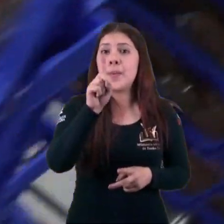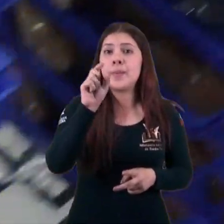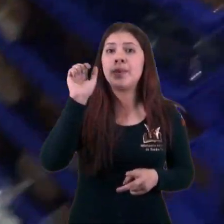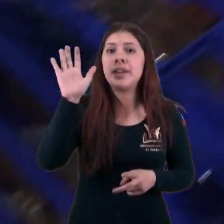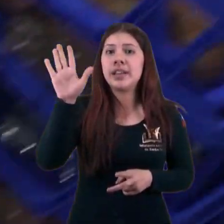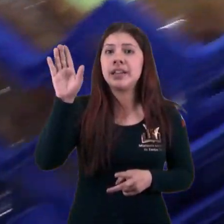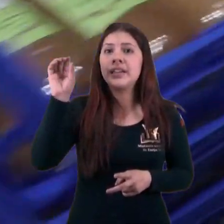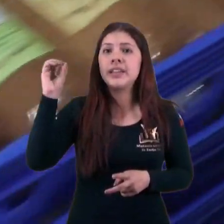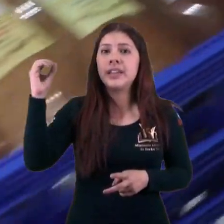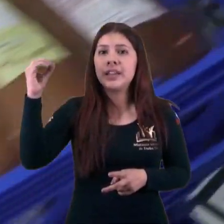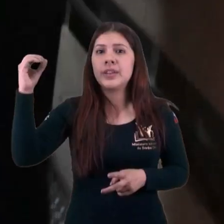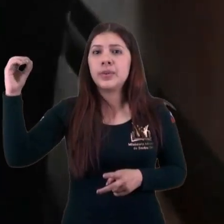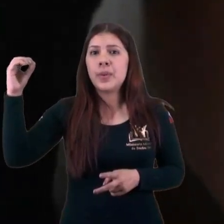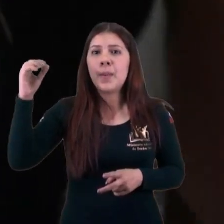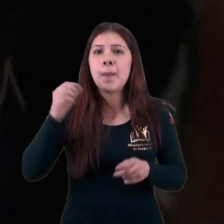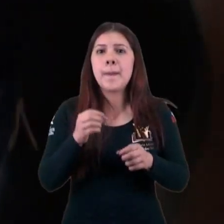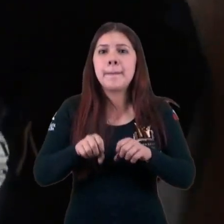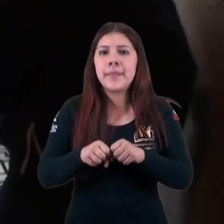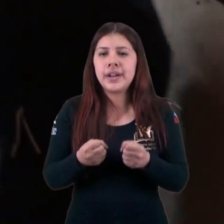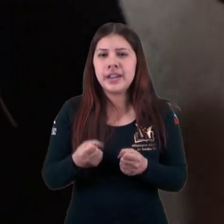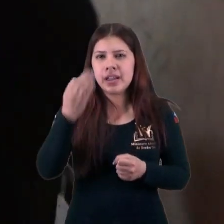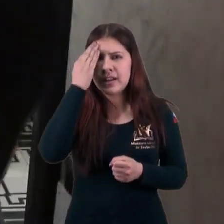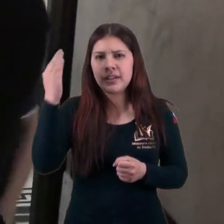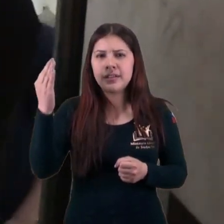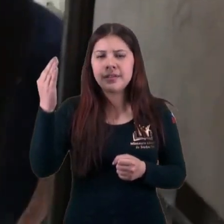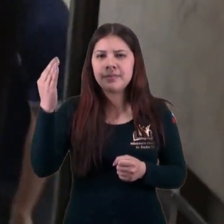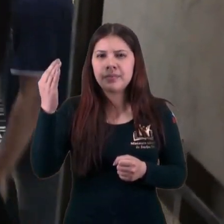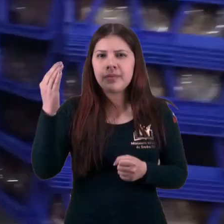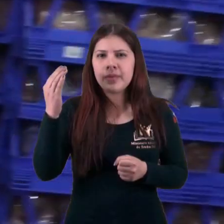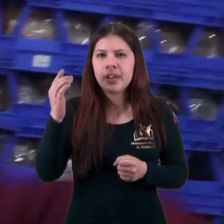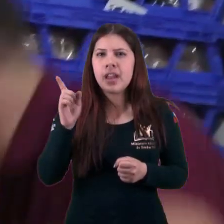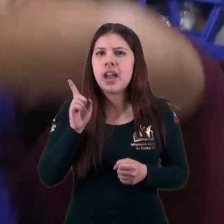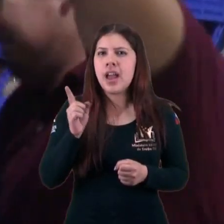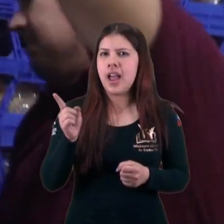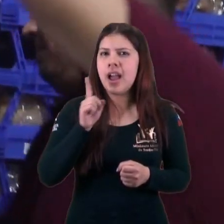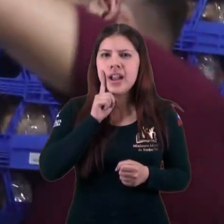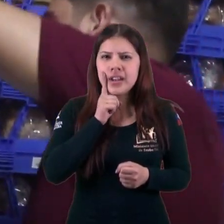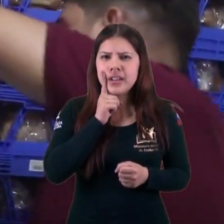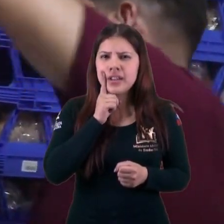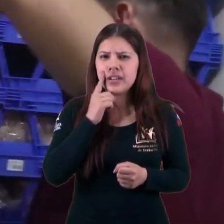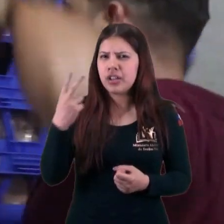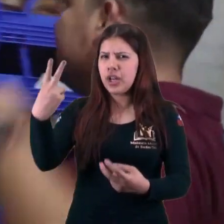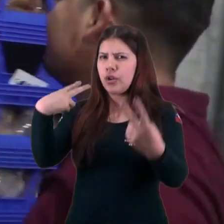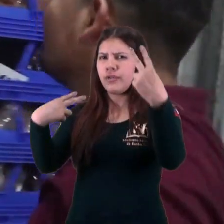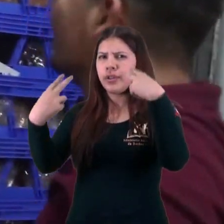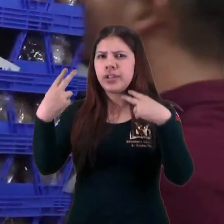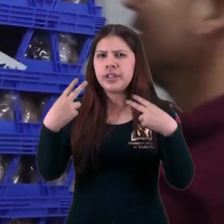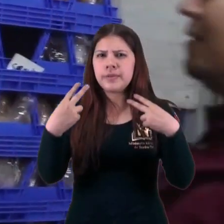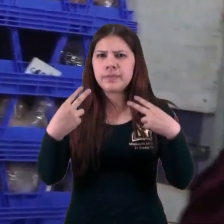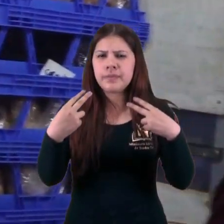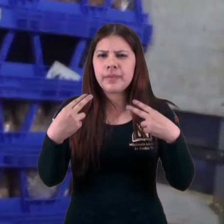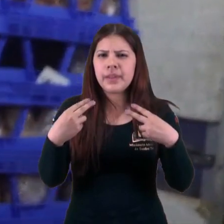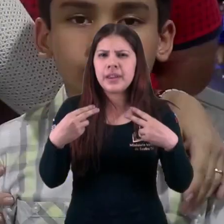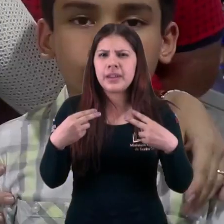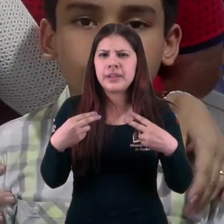empresa no para de crecer. Tal vez, alguien que nos ve, esté pasando por un momento difícil de